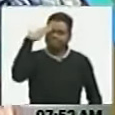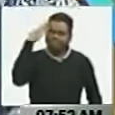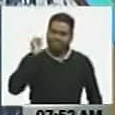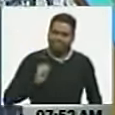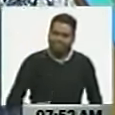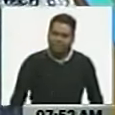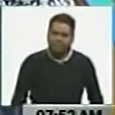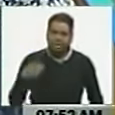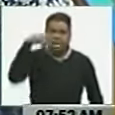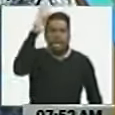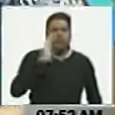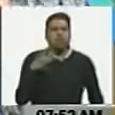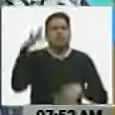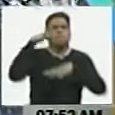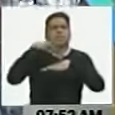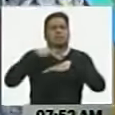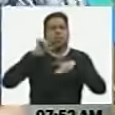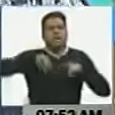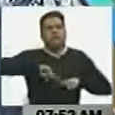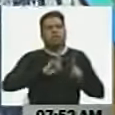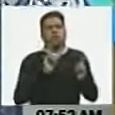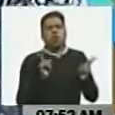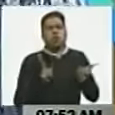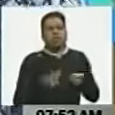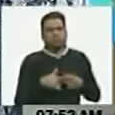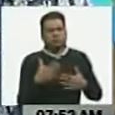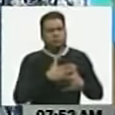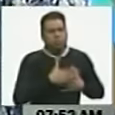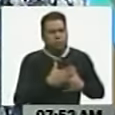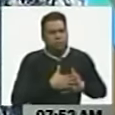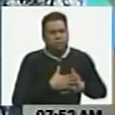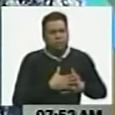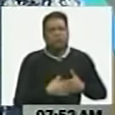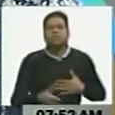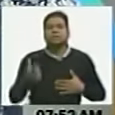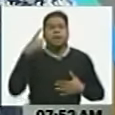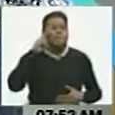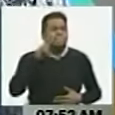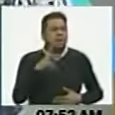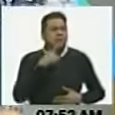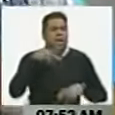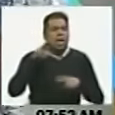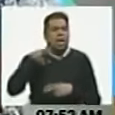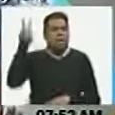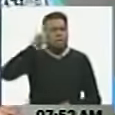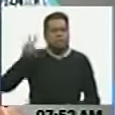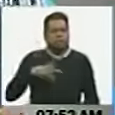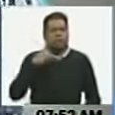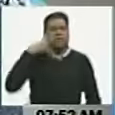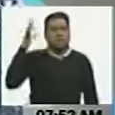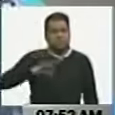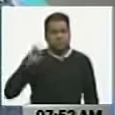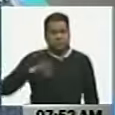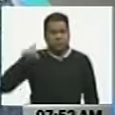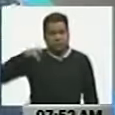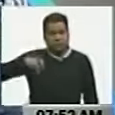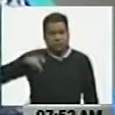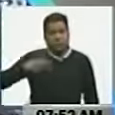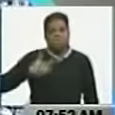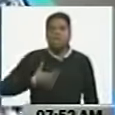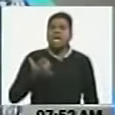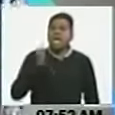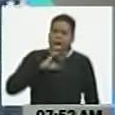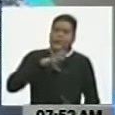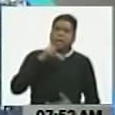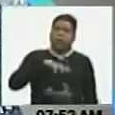Dios va a tocar sus corazones y que ellos van a ver el país que realmente necesitamos. Que existen algunos problemas,